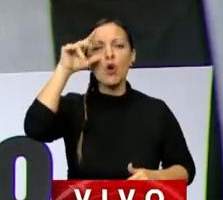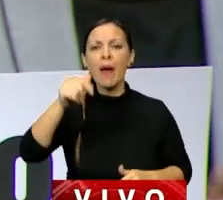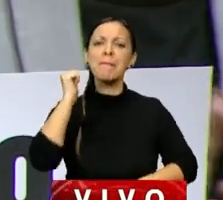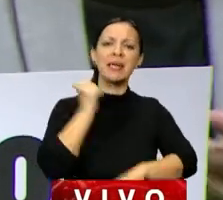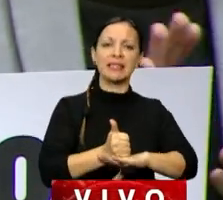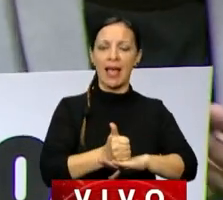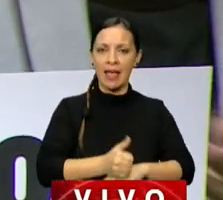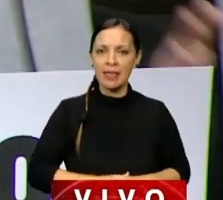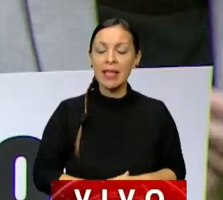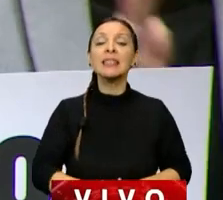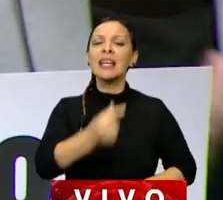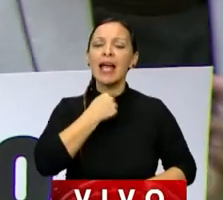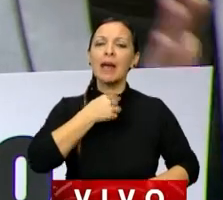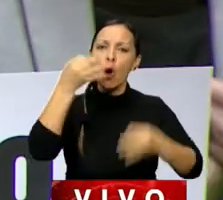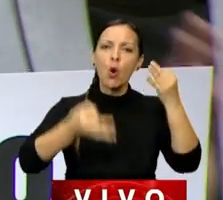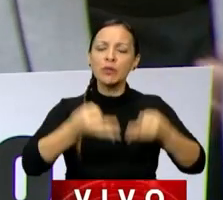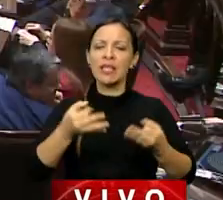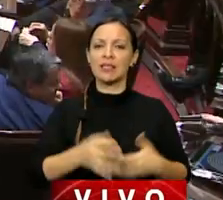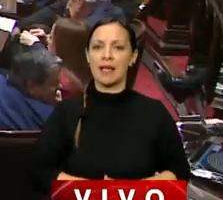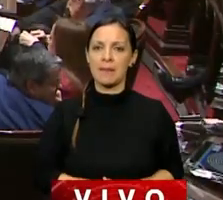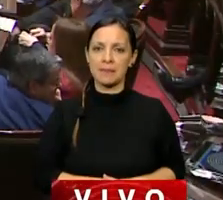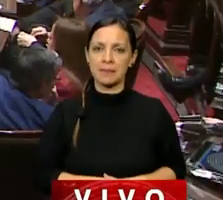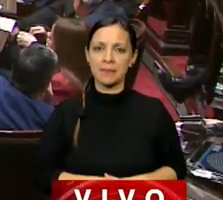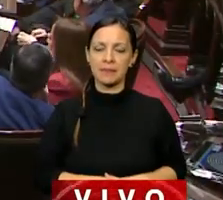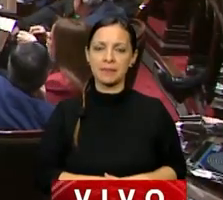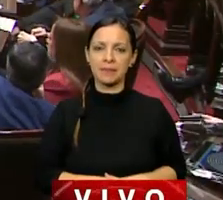presentes. Y queremos justicia.